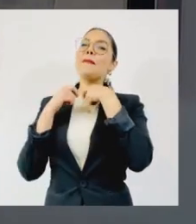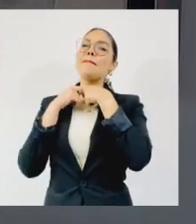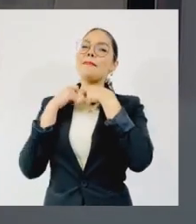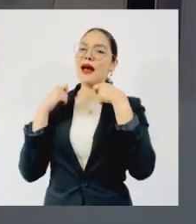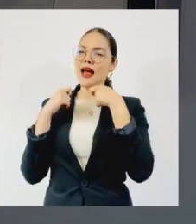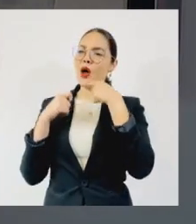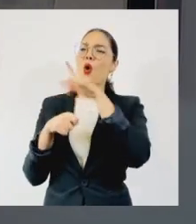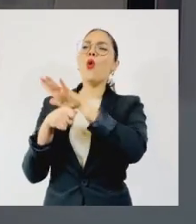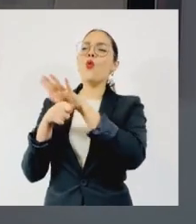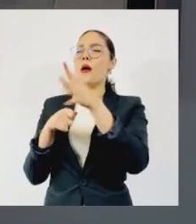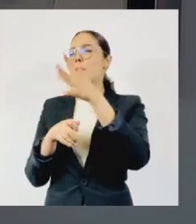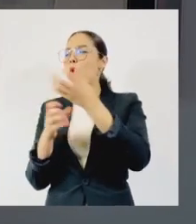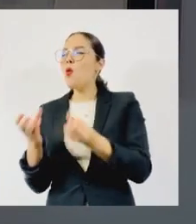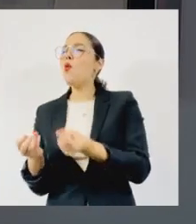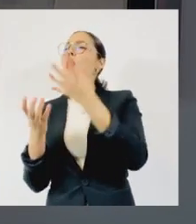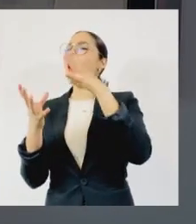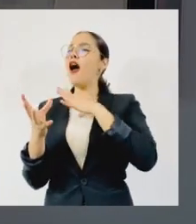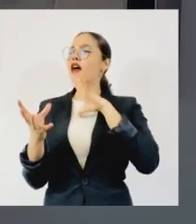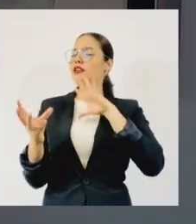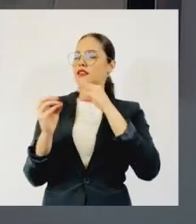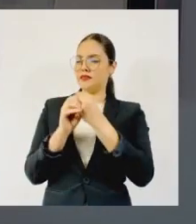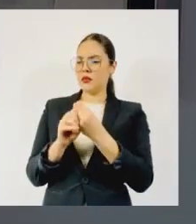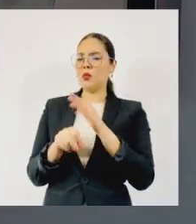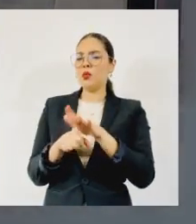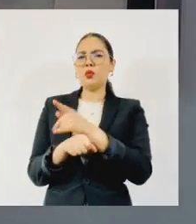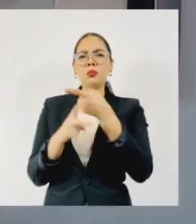aproximadamente y por qué las comenzaste a usar?